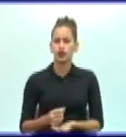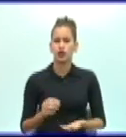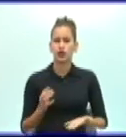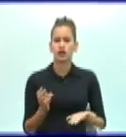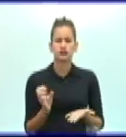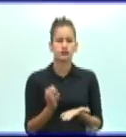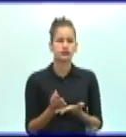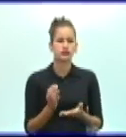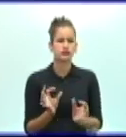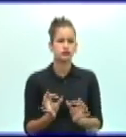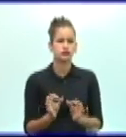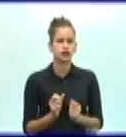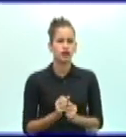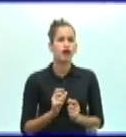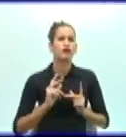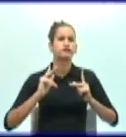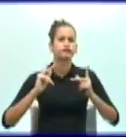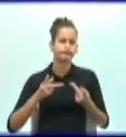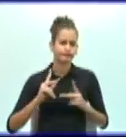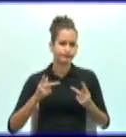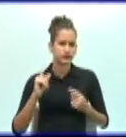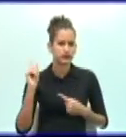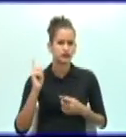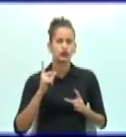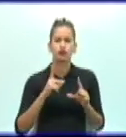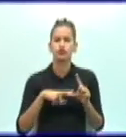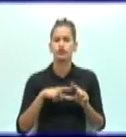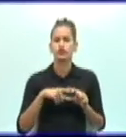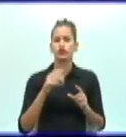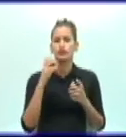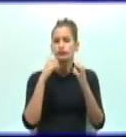este contenido tan importante.